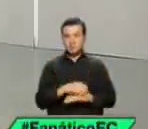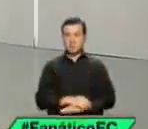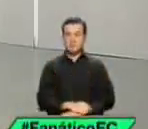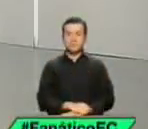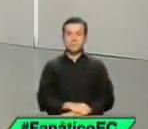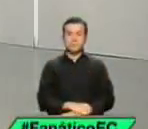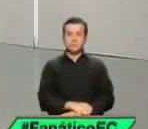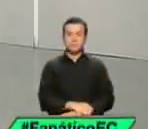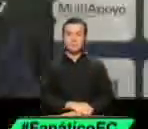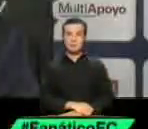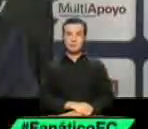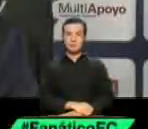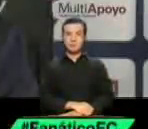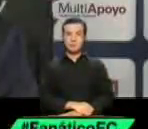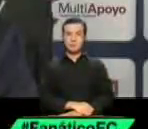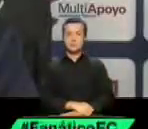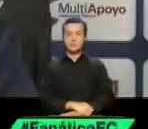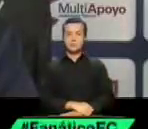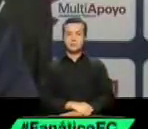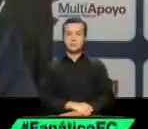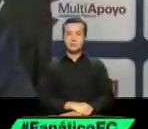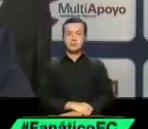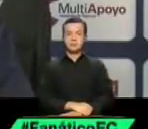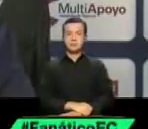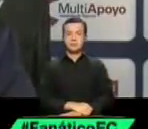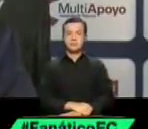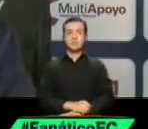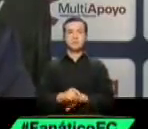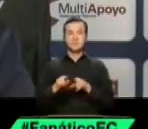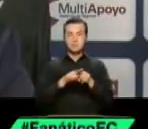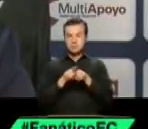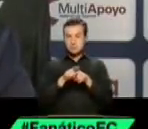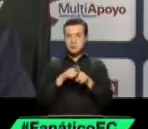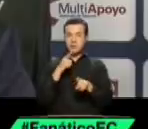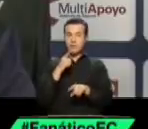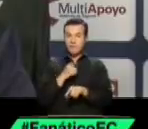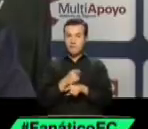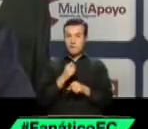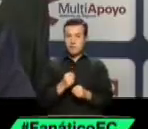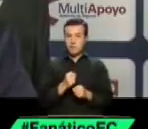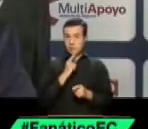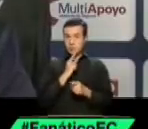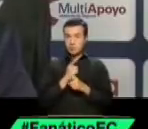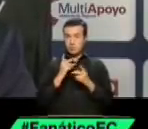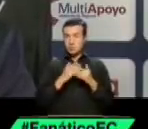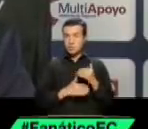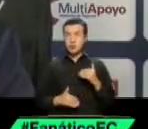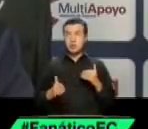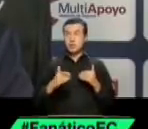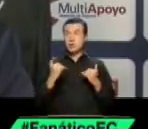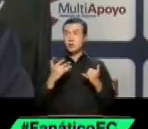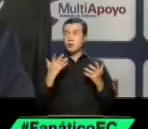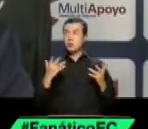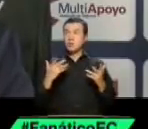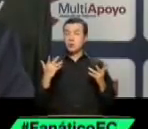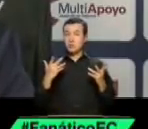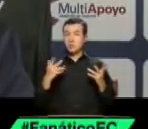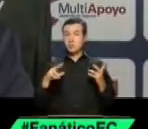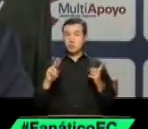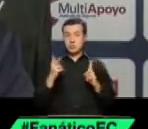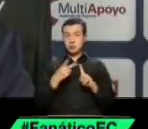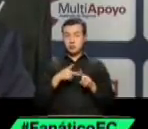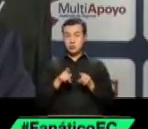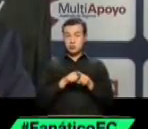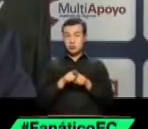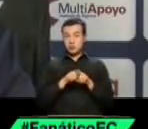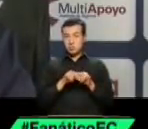continuación. Nos ocupa la competición, la exigencia que tenemos en ese tramo de segunda vuelta que nos